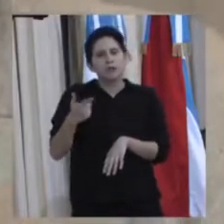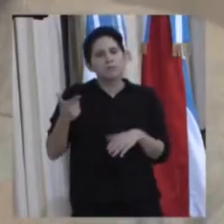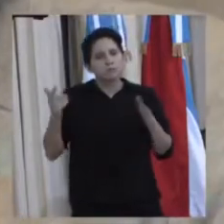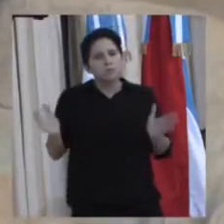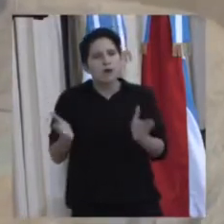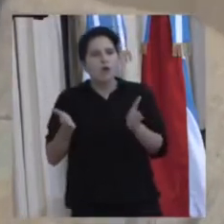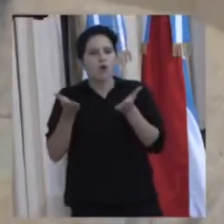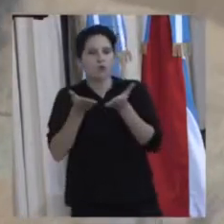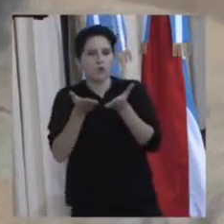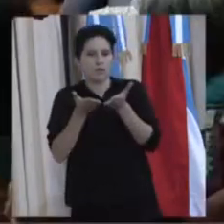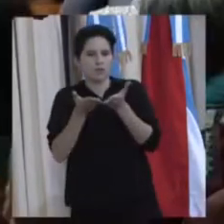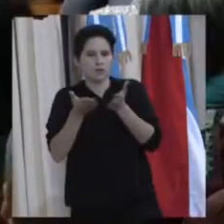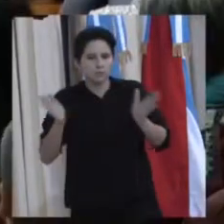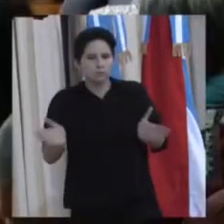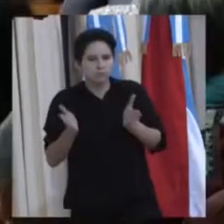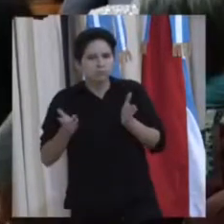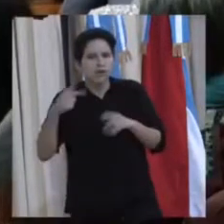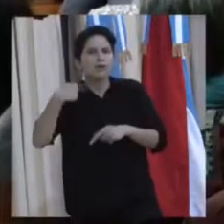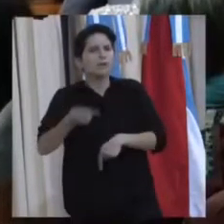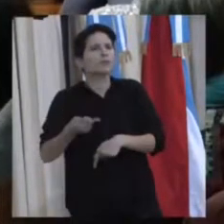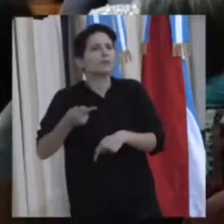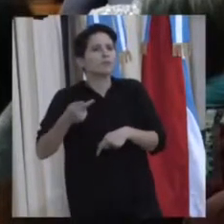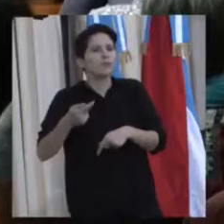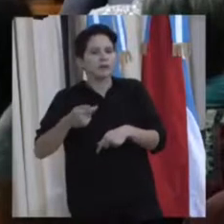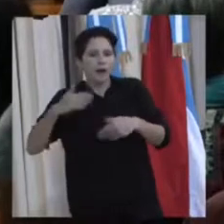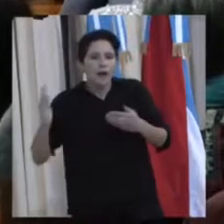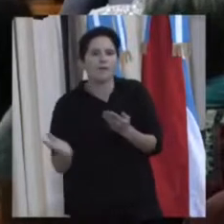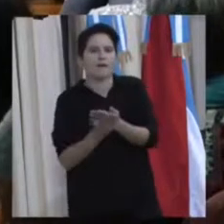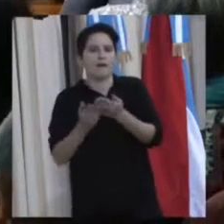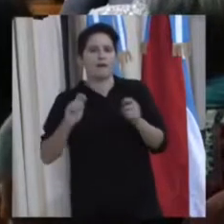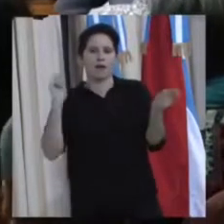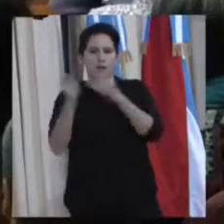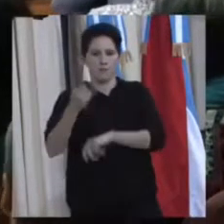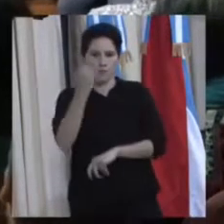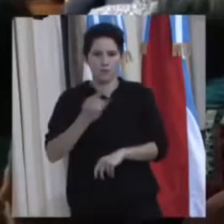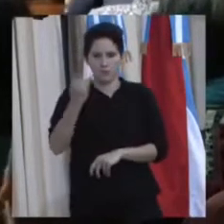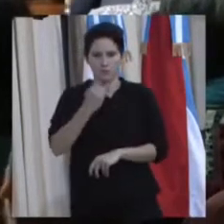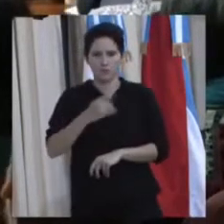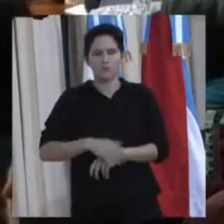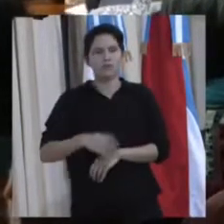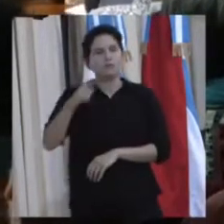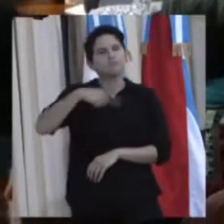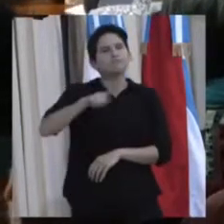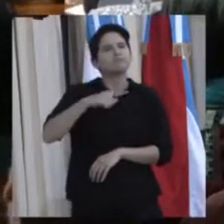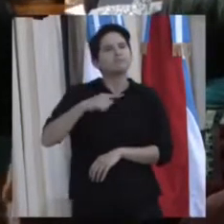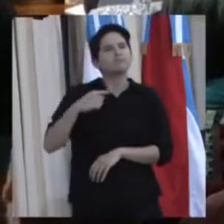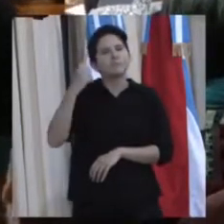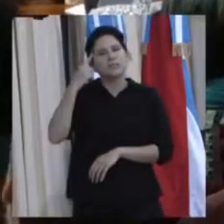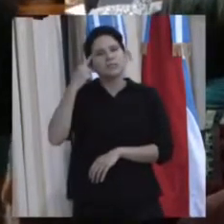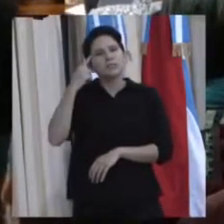por muchos jóvenes que también más tarde adherirían al movimiento de la reforma, decían, ¿no?, estaban imbuidos de un